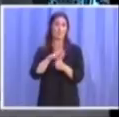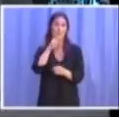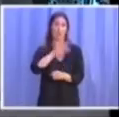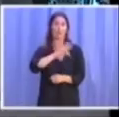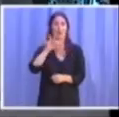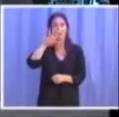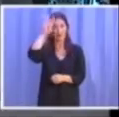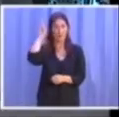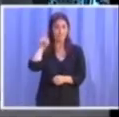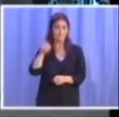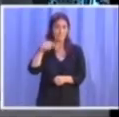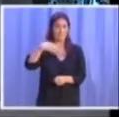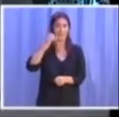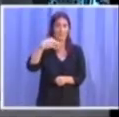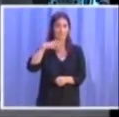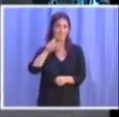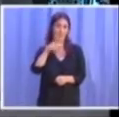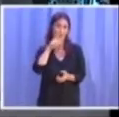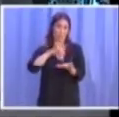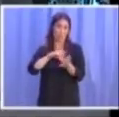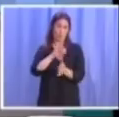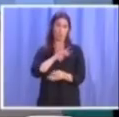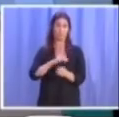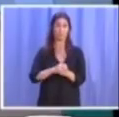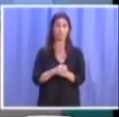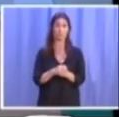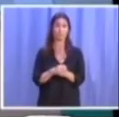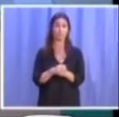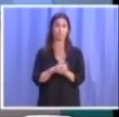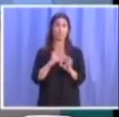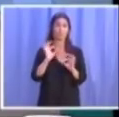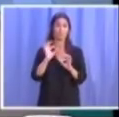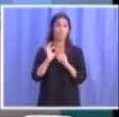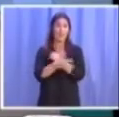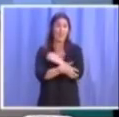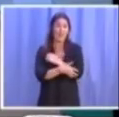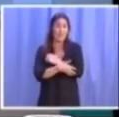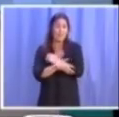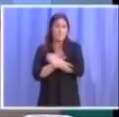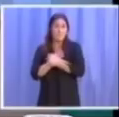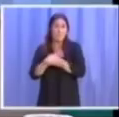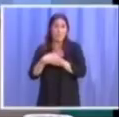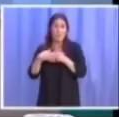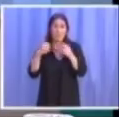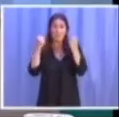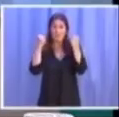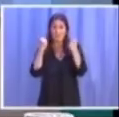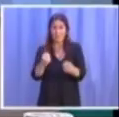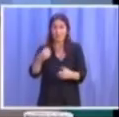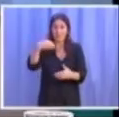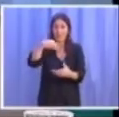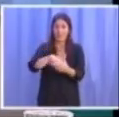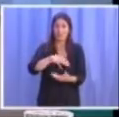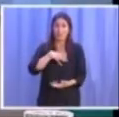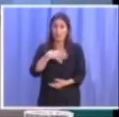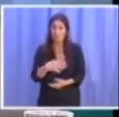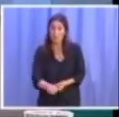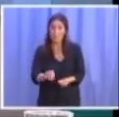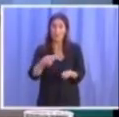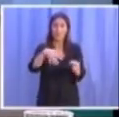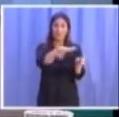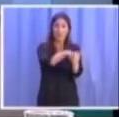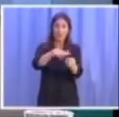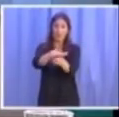Gabriel, este es su turno. Hola. La pobreza extrema del ayuntamiento y de los barrios olvidados